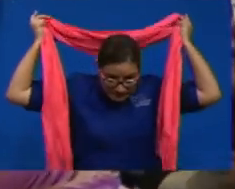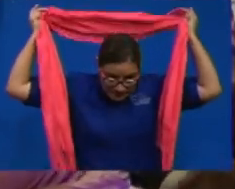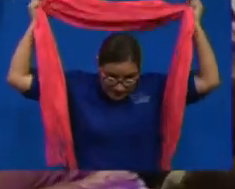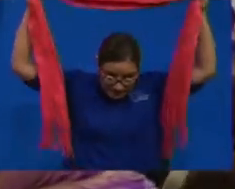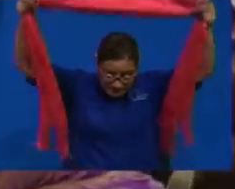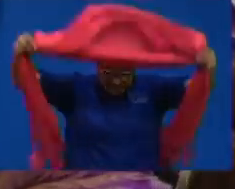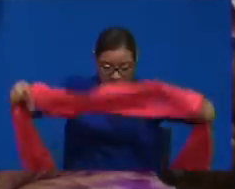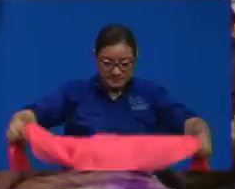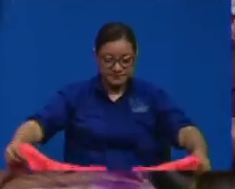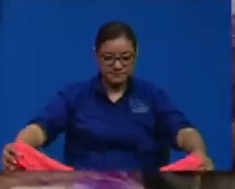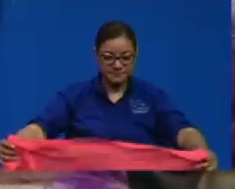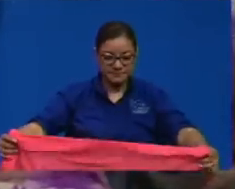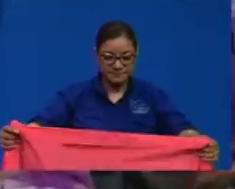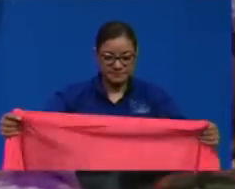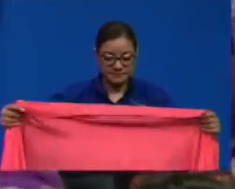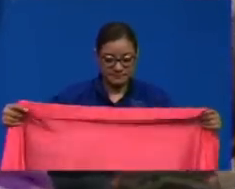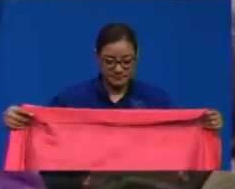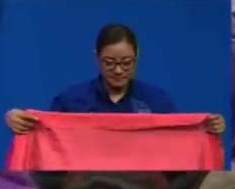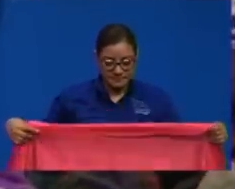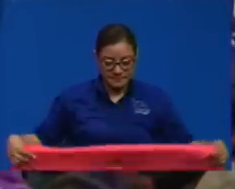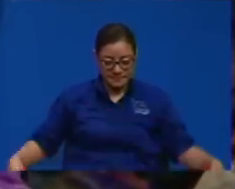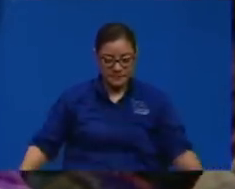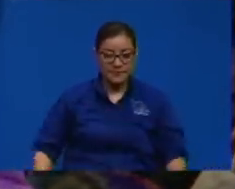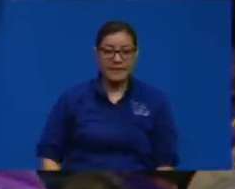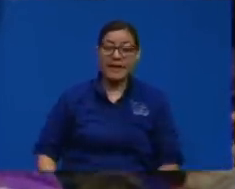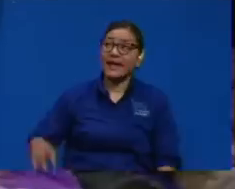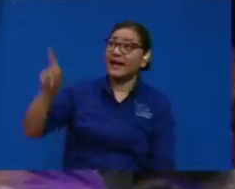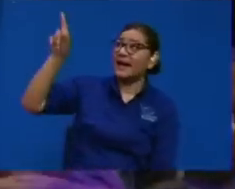¿Cuántos agradecidos hay en este lugar?